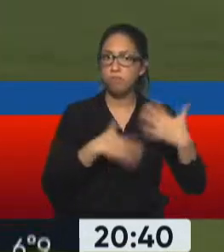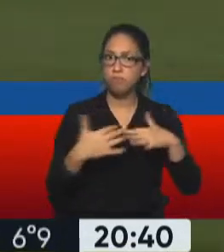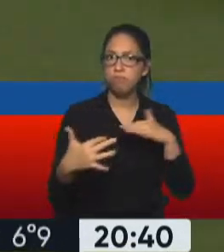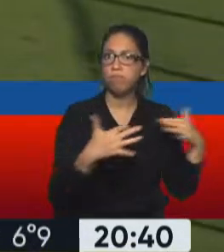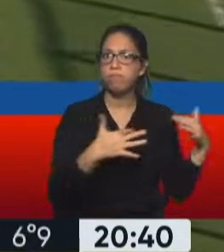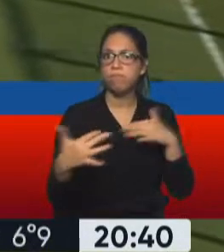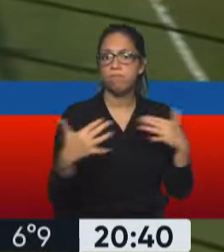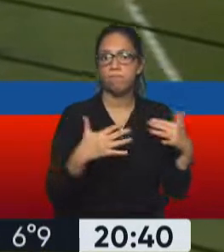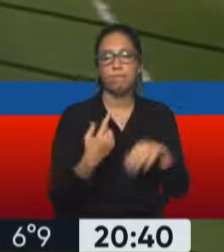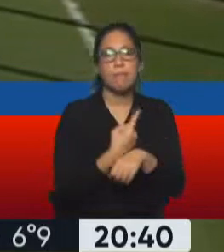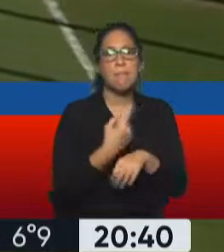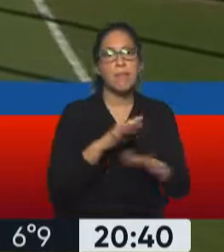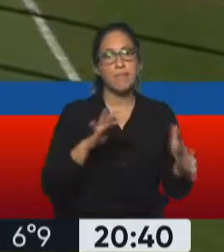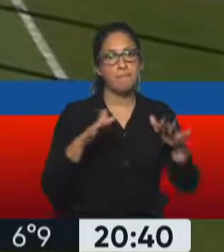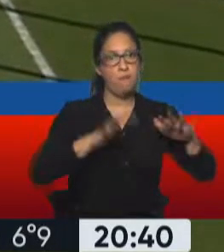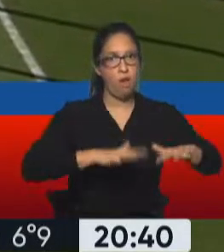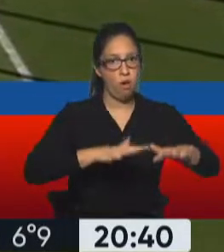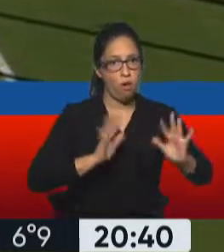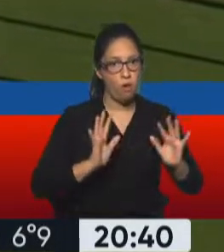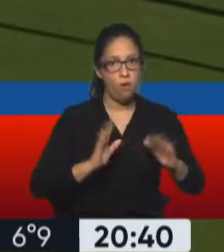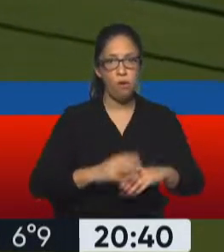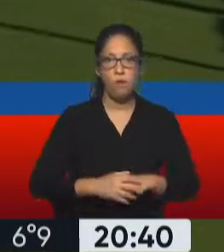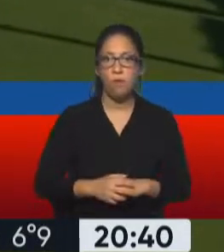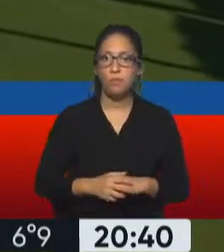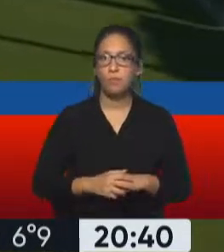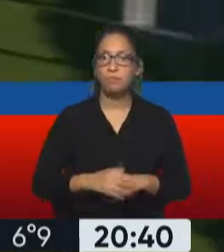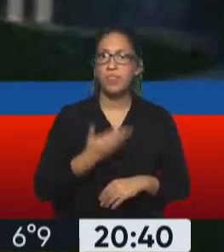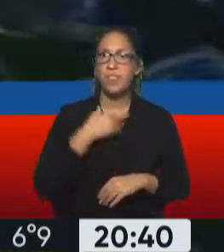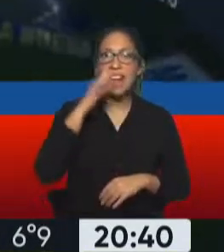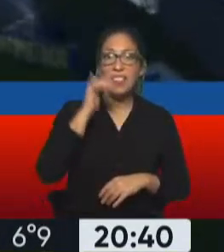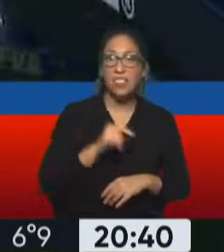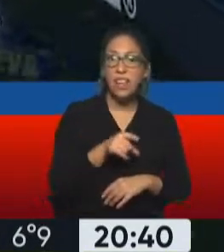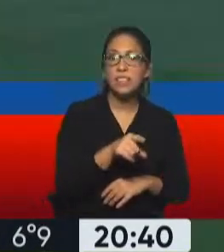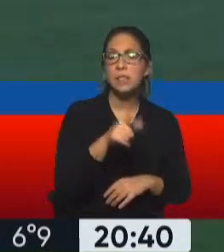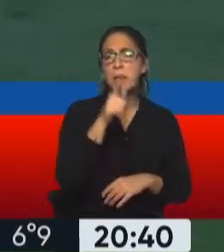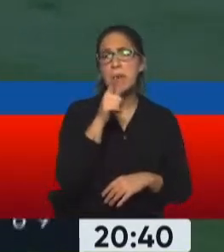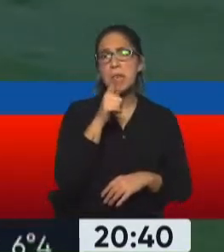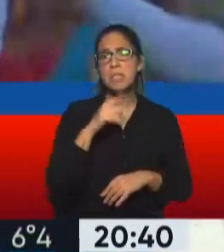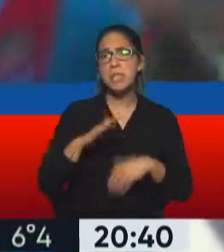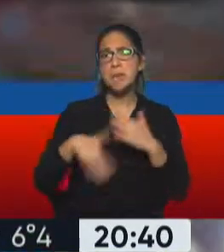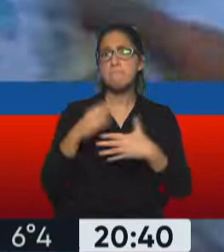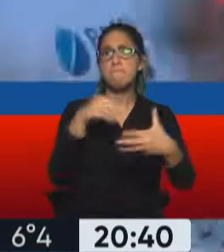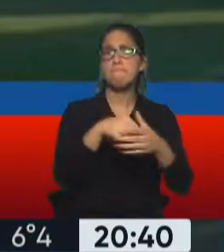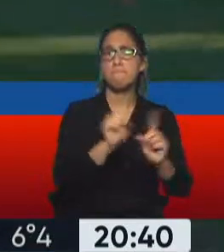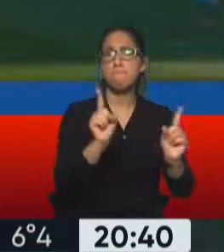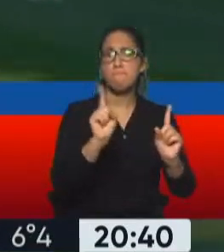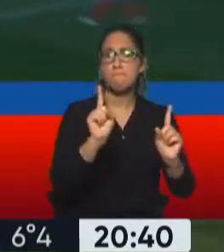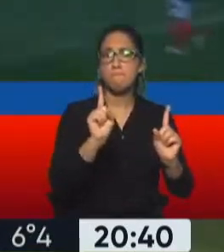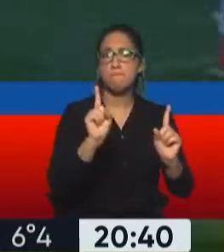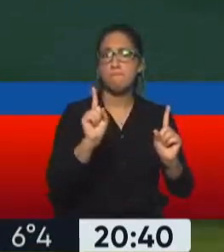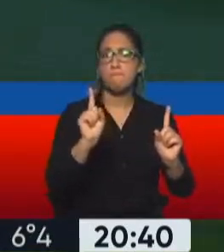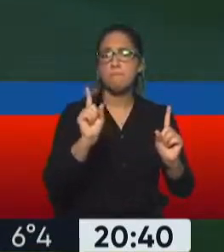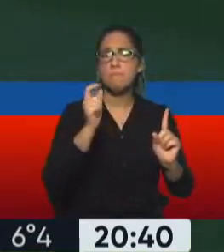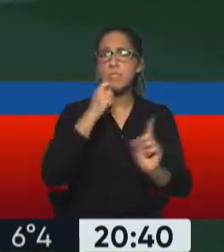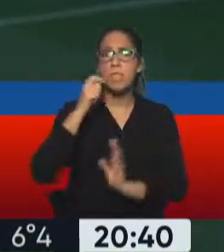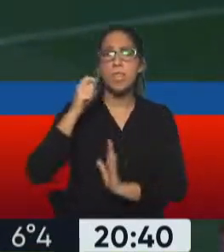no la pasó bien al principio con Ubita Fernández, que en principio parecía que no jugaba porque si firmaba planilla no